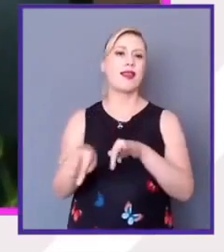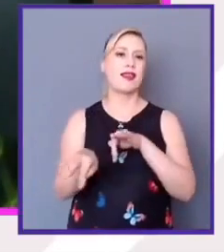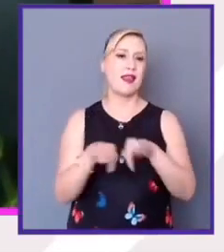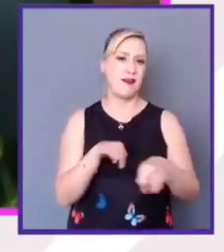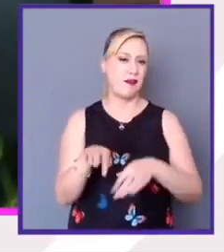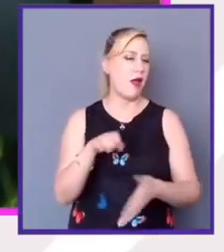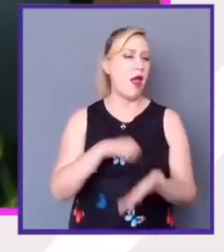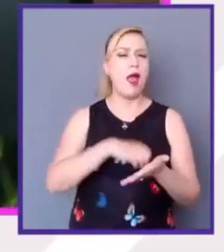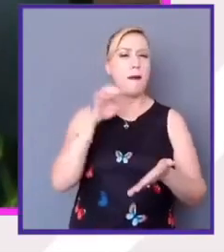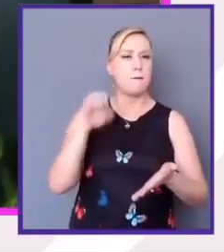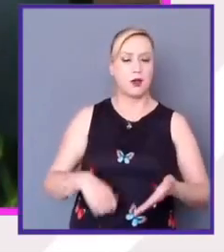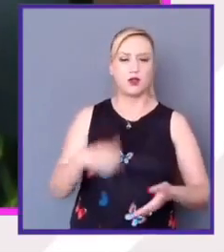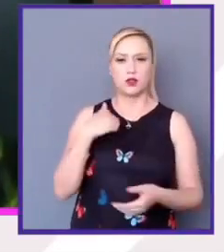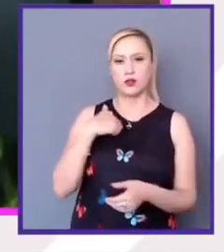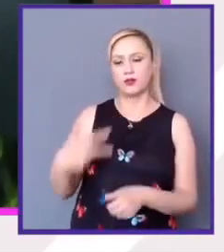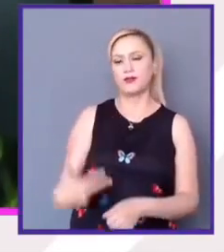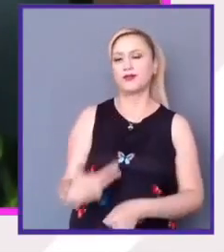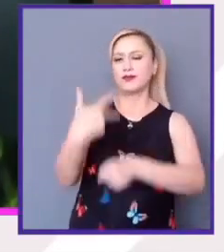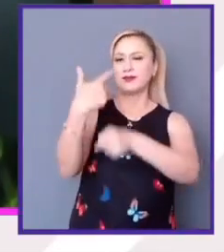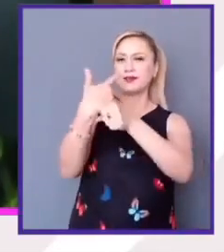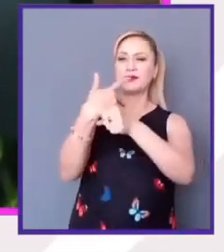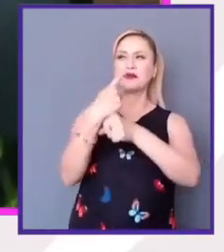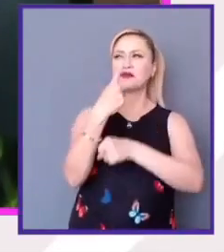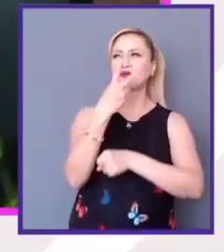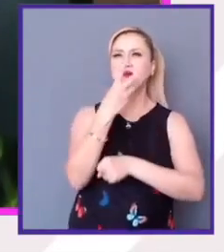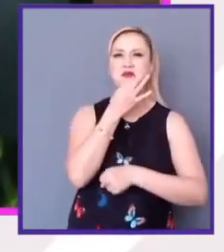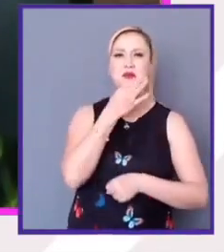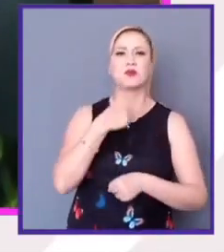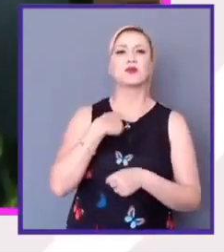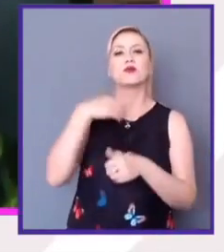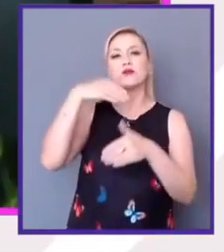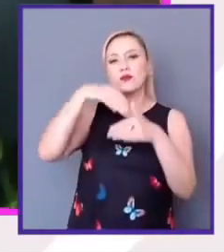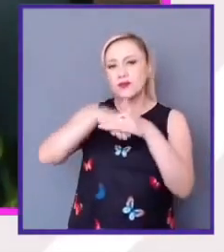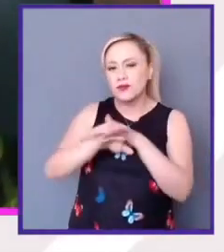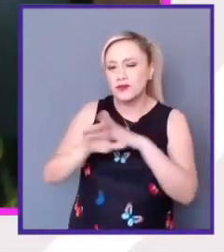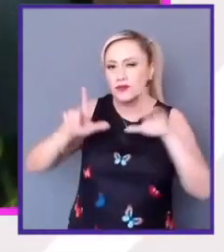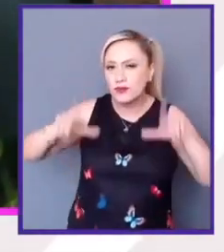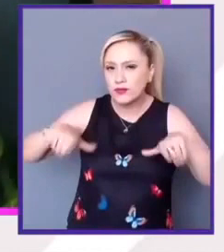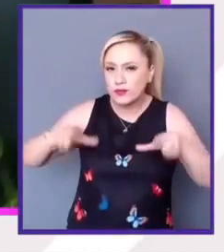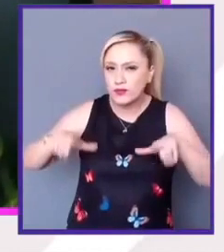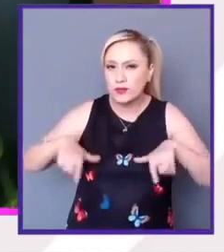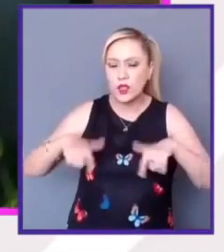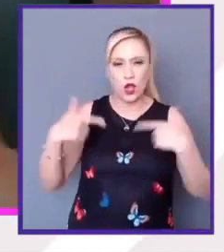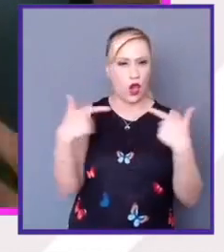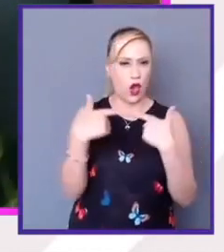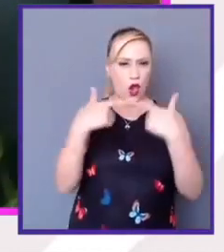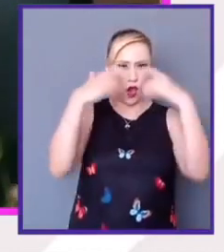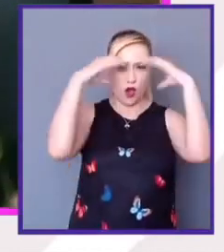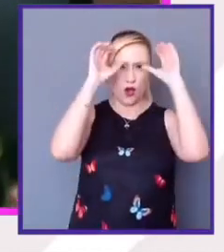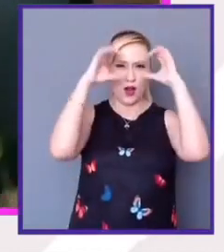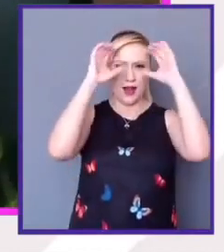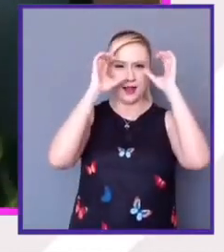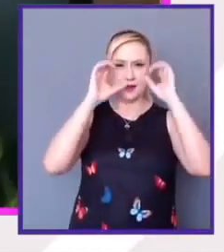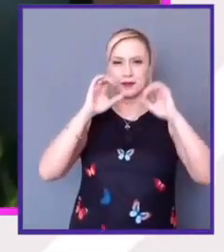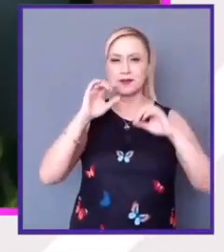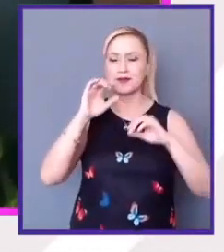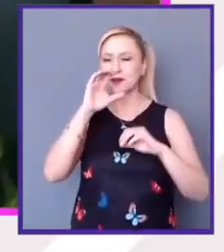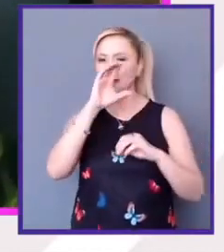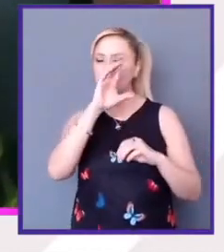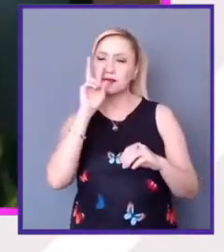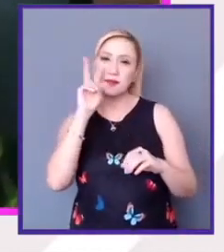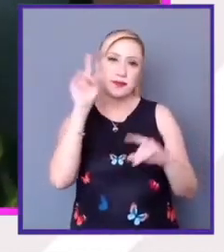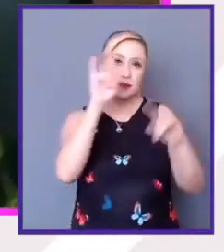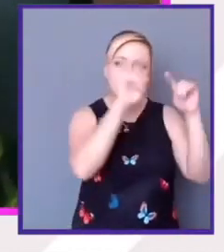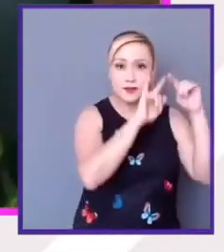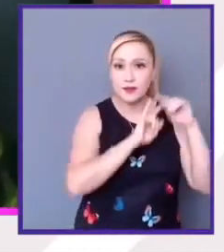de subirme a la grabación, ahorita hace unos minutos, ingresé al navegador de Google en el apartado de imágenes y justo puse